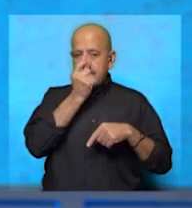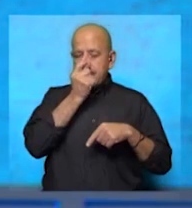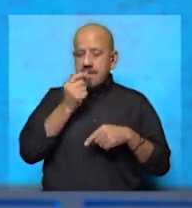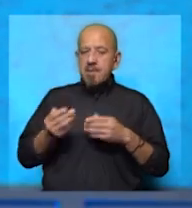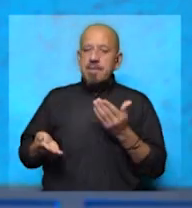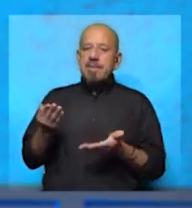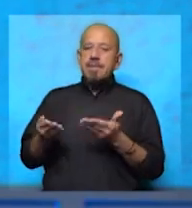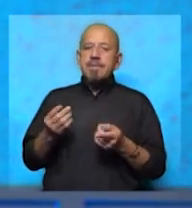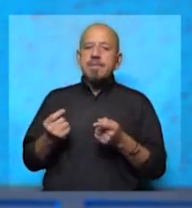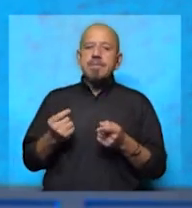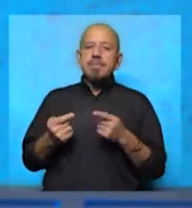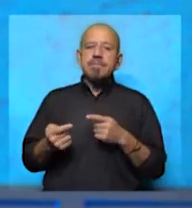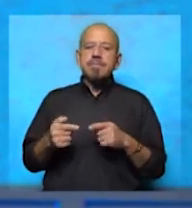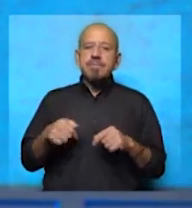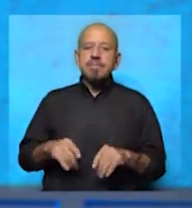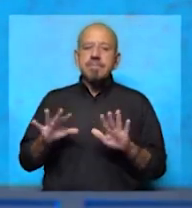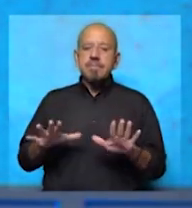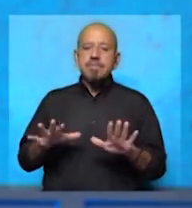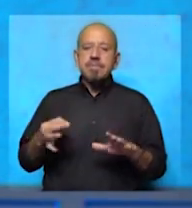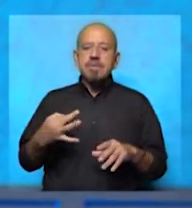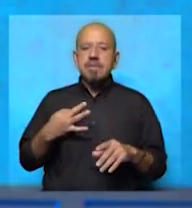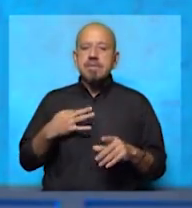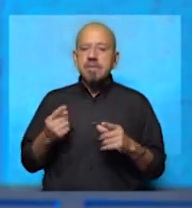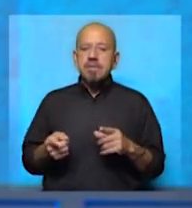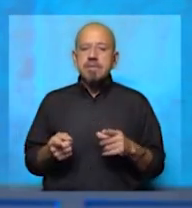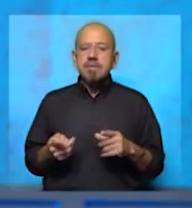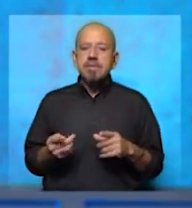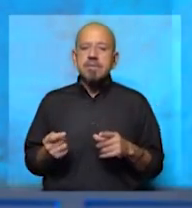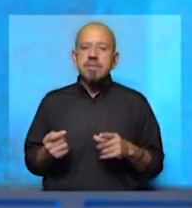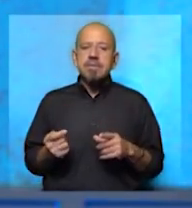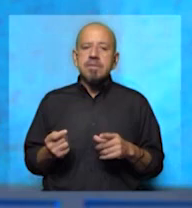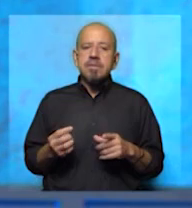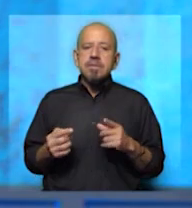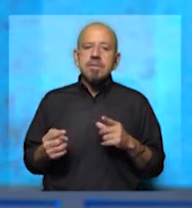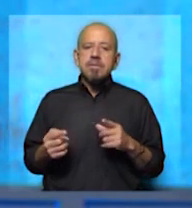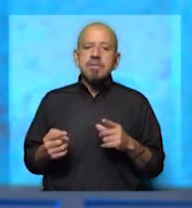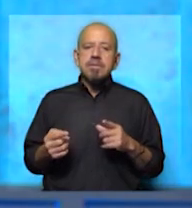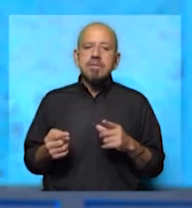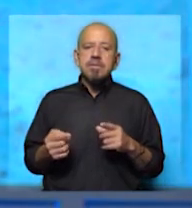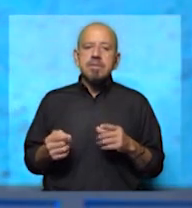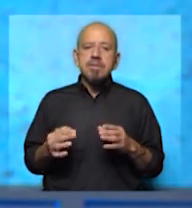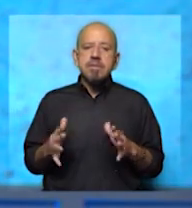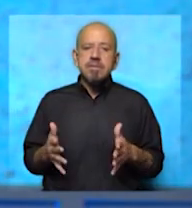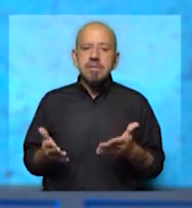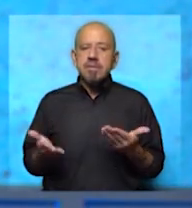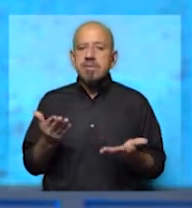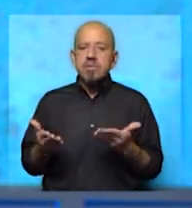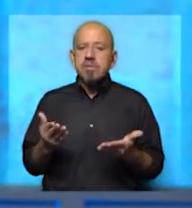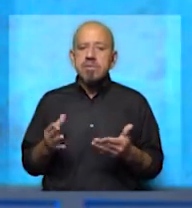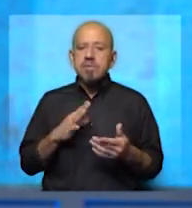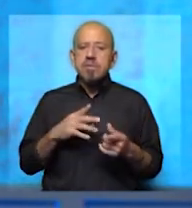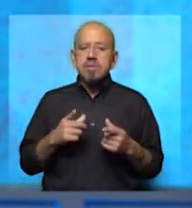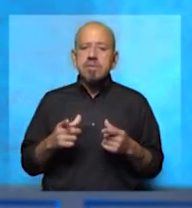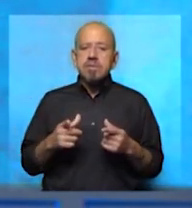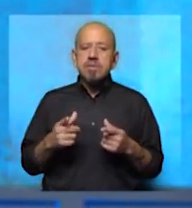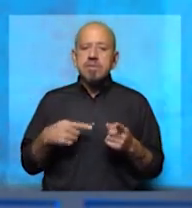de tu gestión hoy Case 10 años el año que viene vas a convir este 10 años de de esa experiencia Qué valuación haces Por ejemplo de tu pasaje